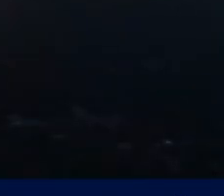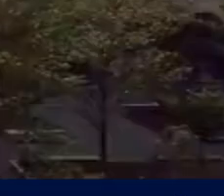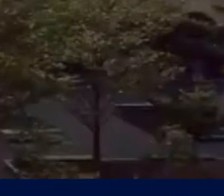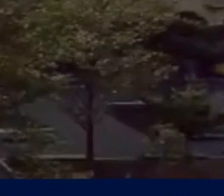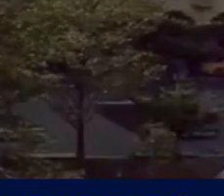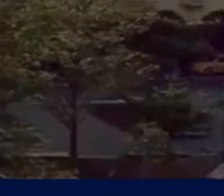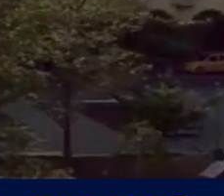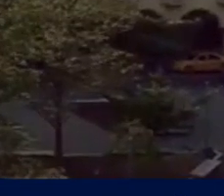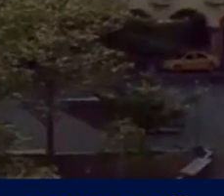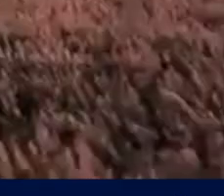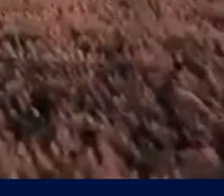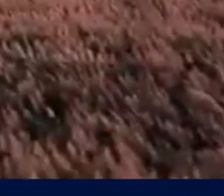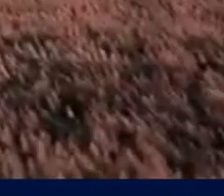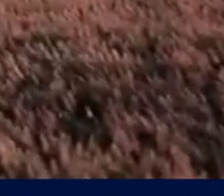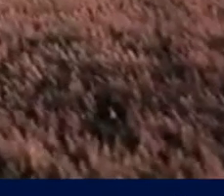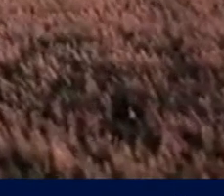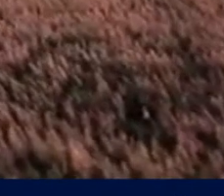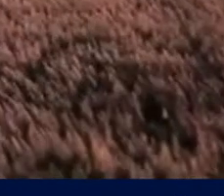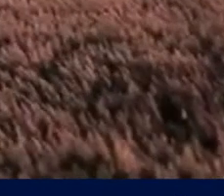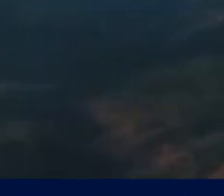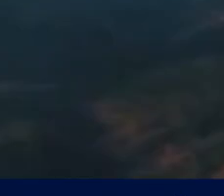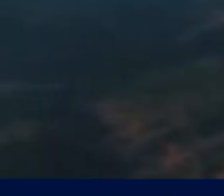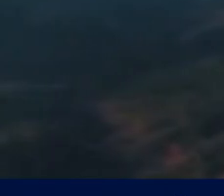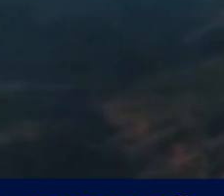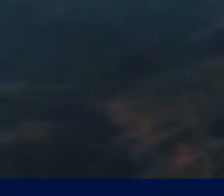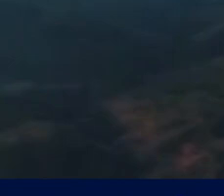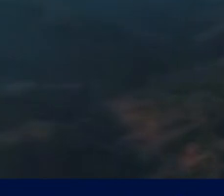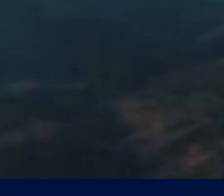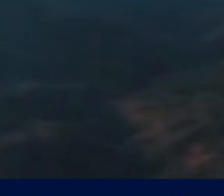Transmitió el gobierno de El Salvador.